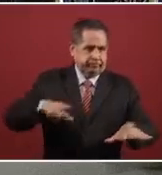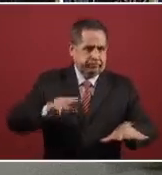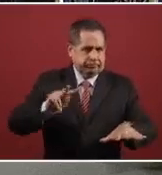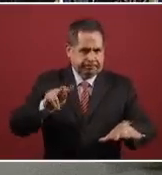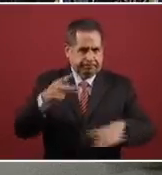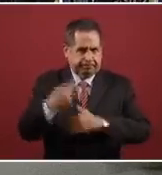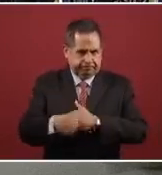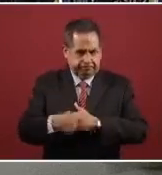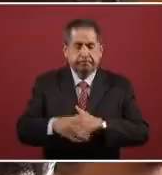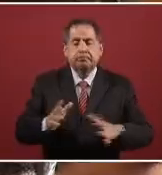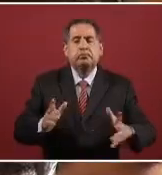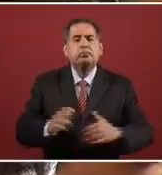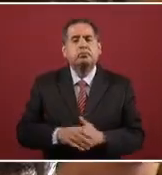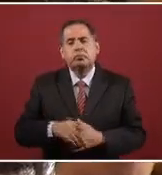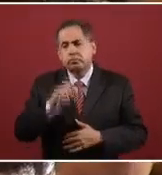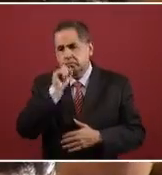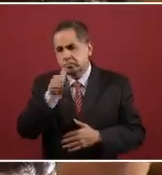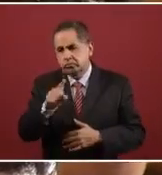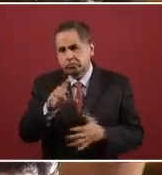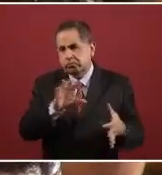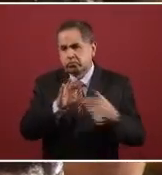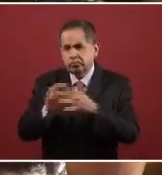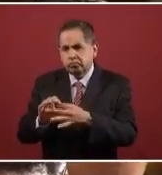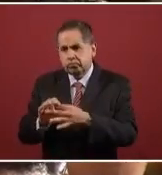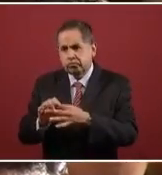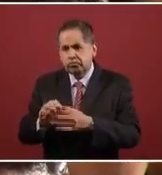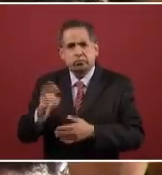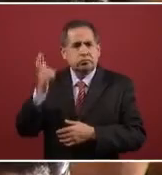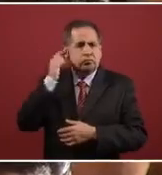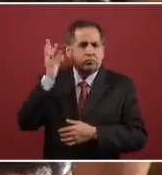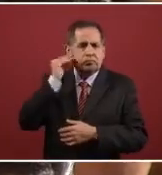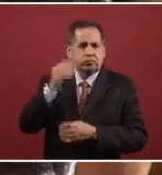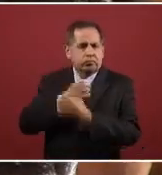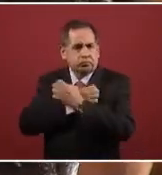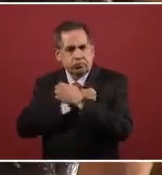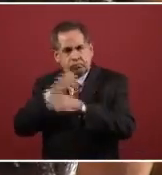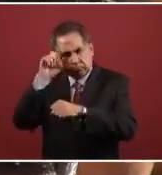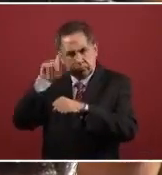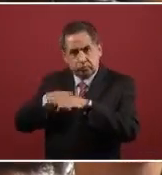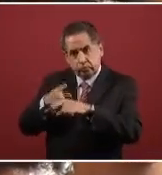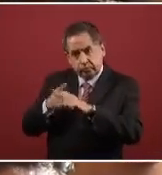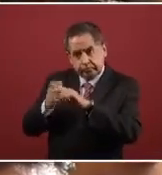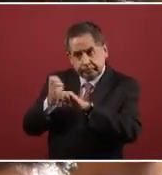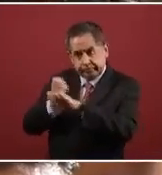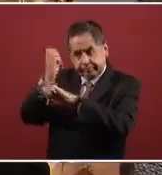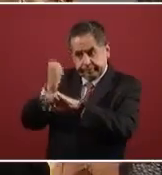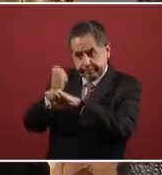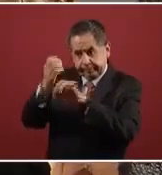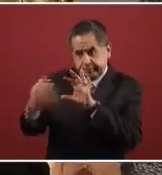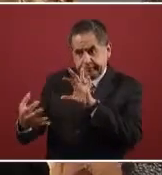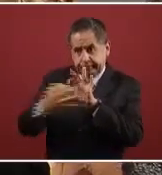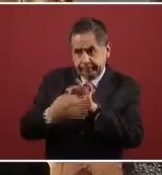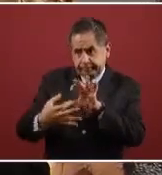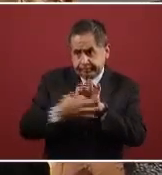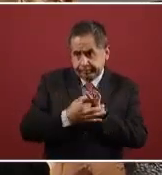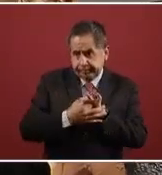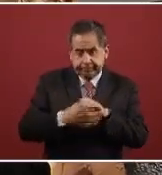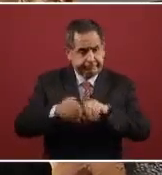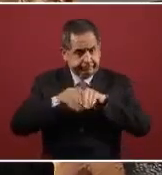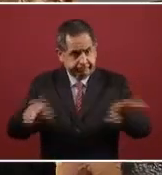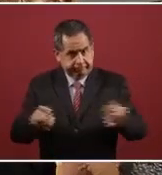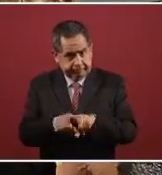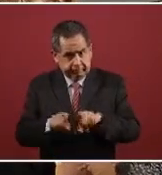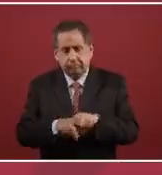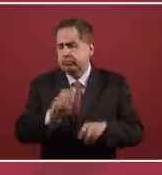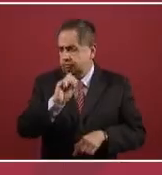también contempla la red de radiodifusoras educativas y culturales de los estados. Así es, y es